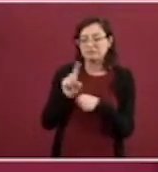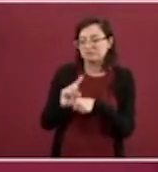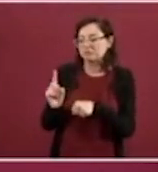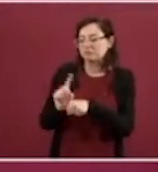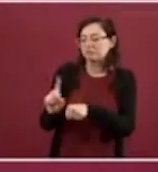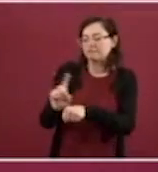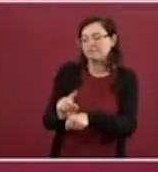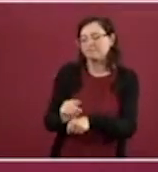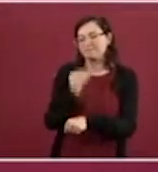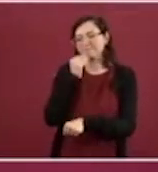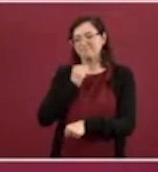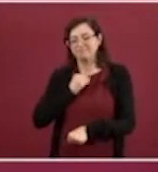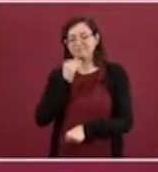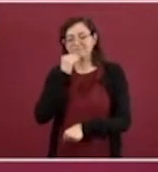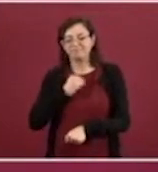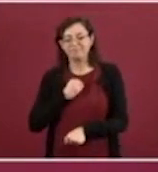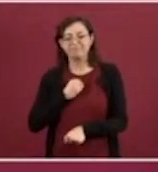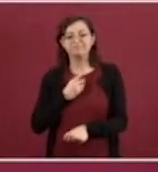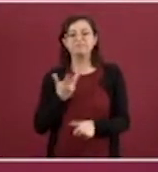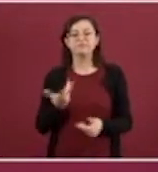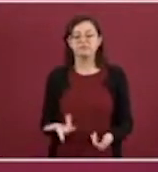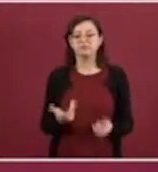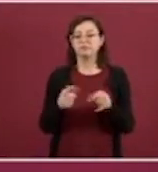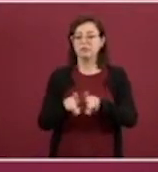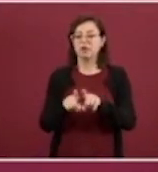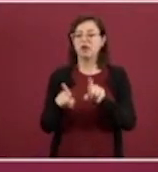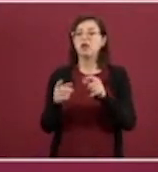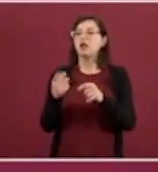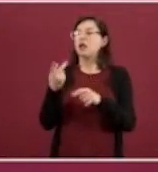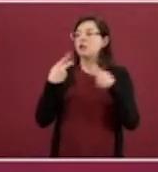Mi agradecimiento también a los empresarios solidarios